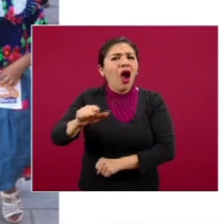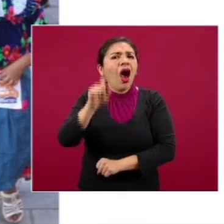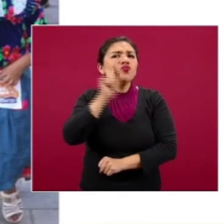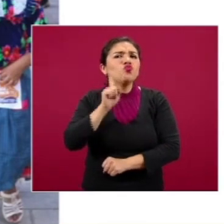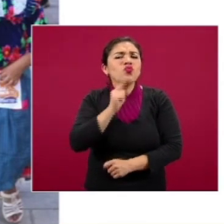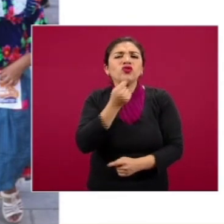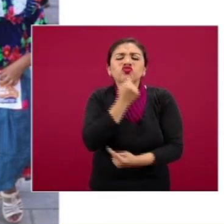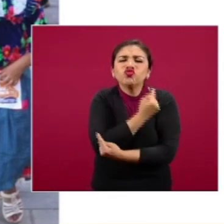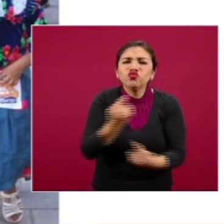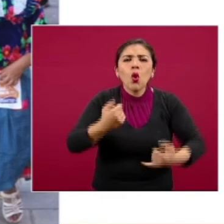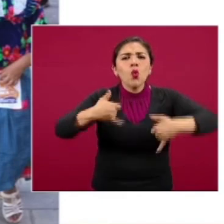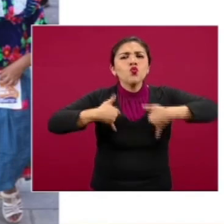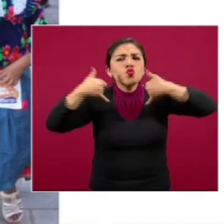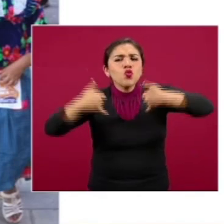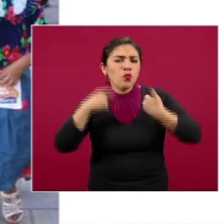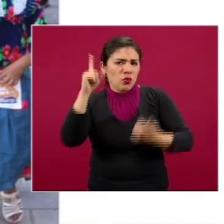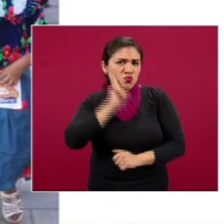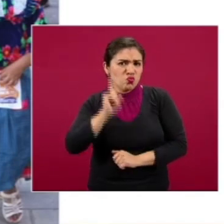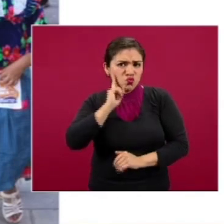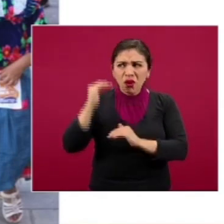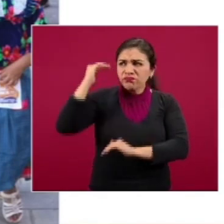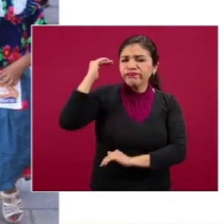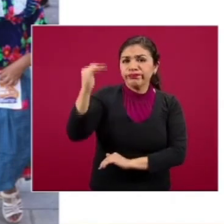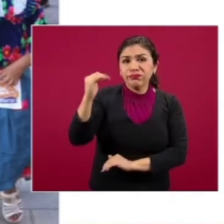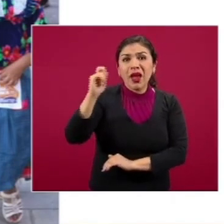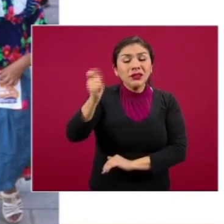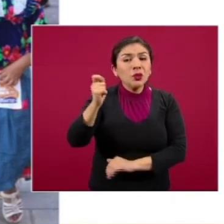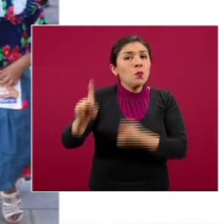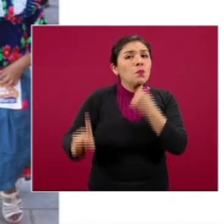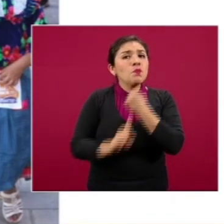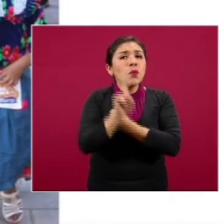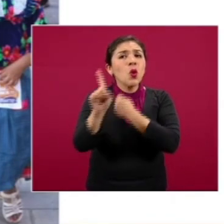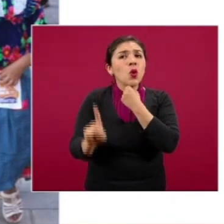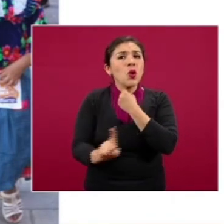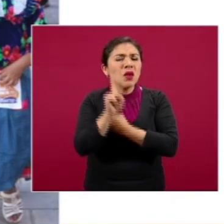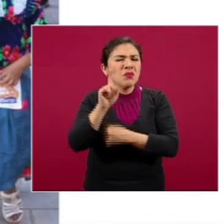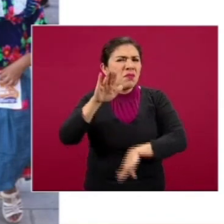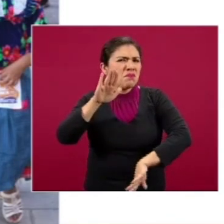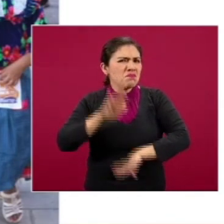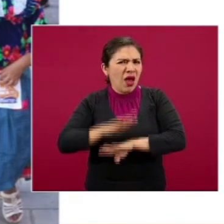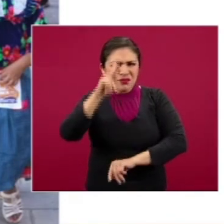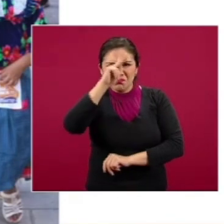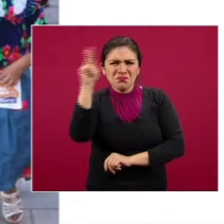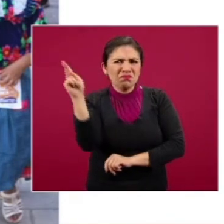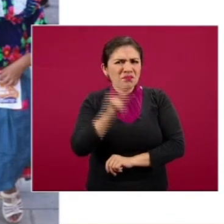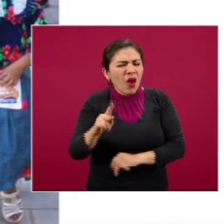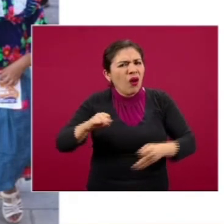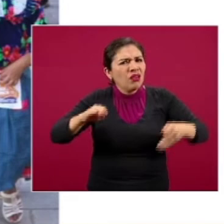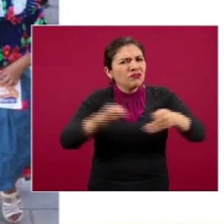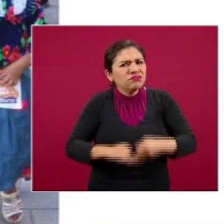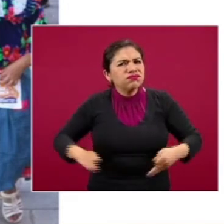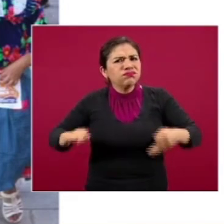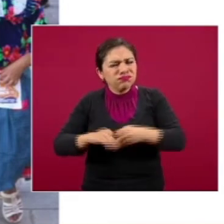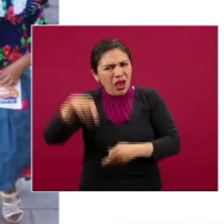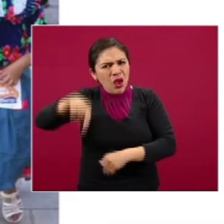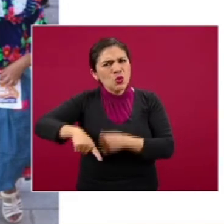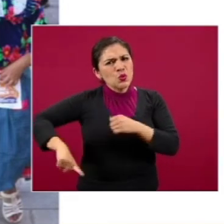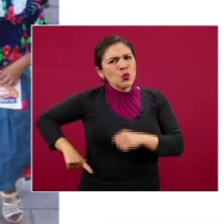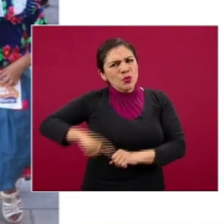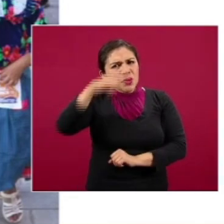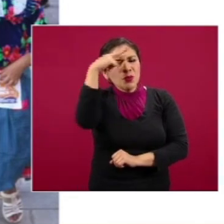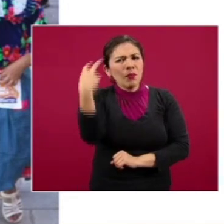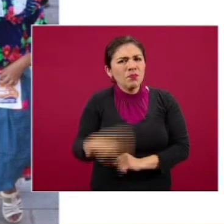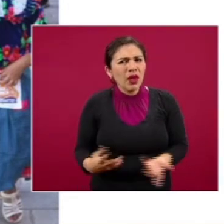niñas, adolescentes y mujeres. Es una problemática que es extremadamente importante para el gobierno de